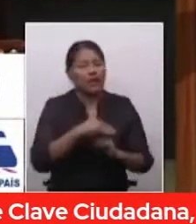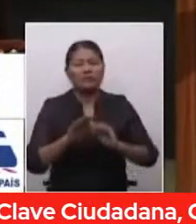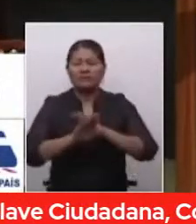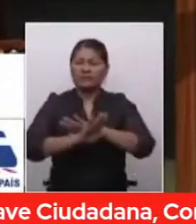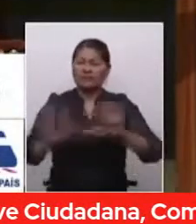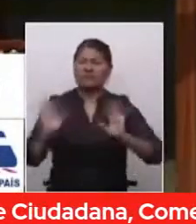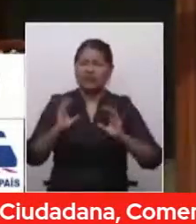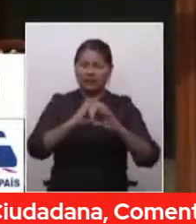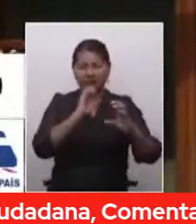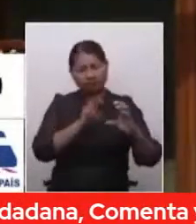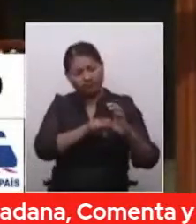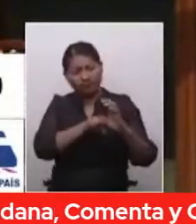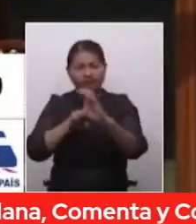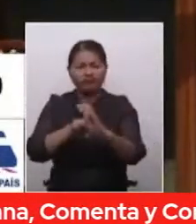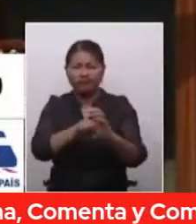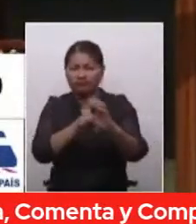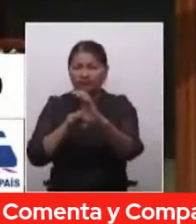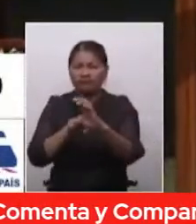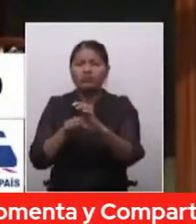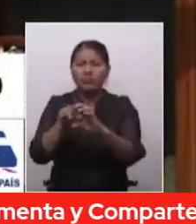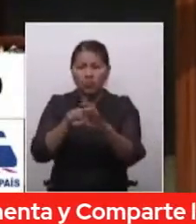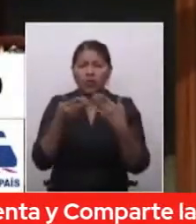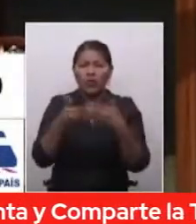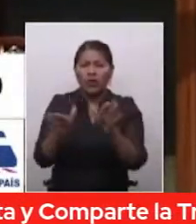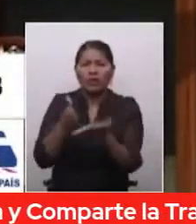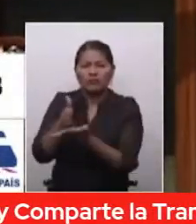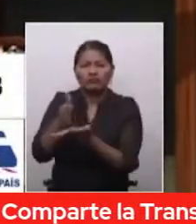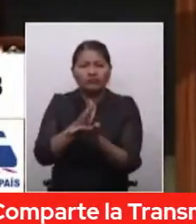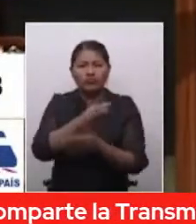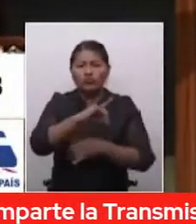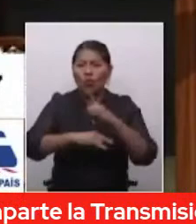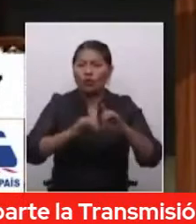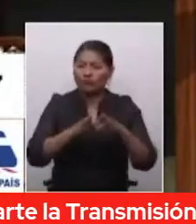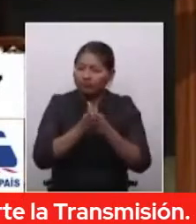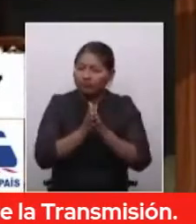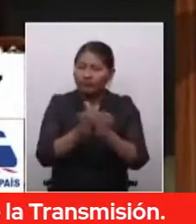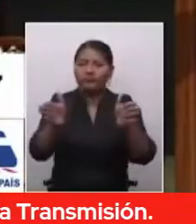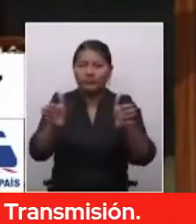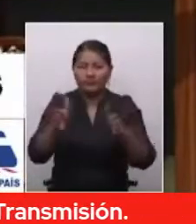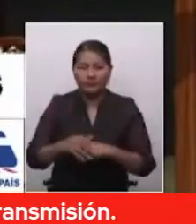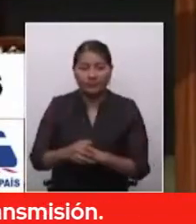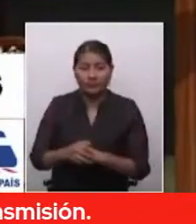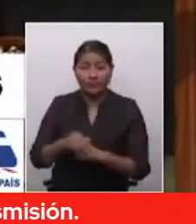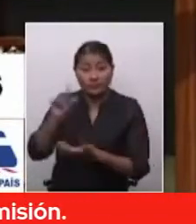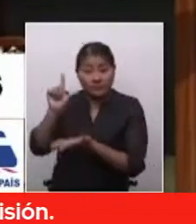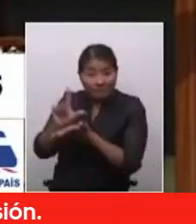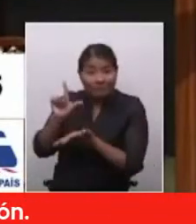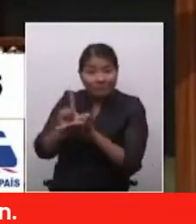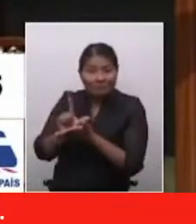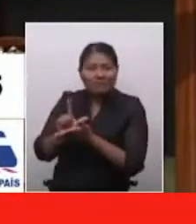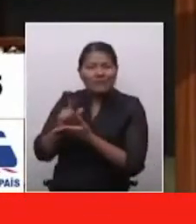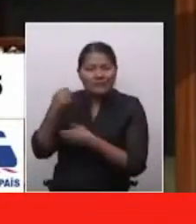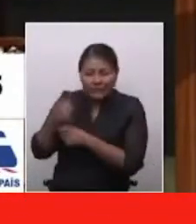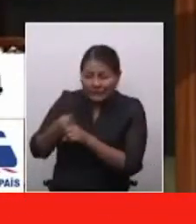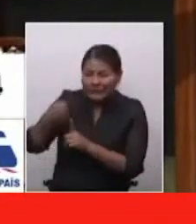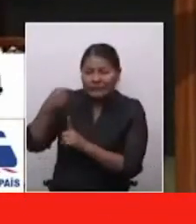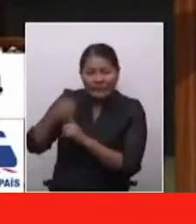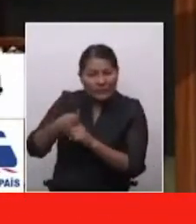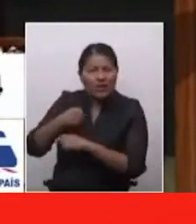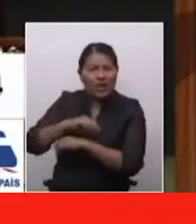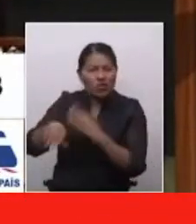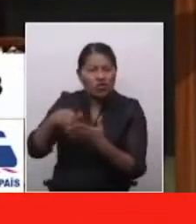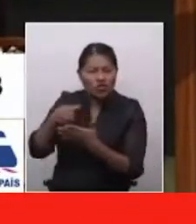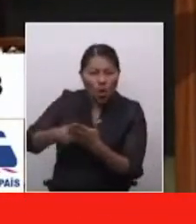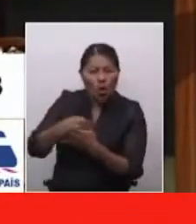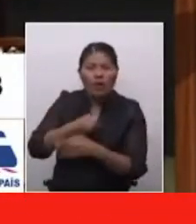transporte intermodal y accesibilidad universal. Una Lima resiliente, con